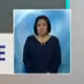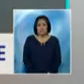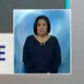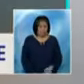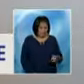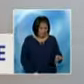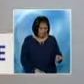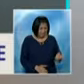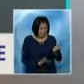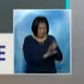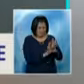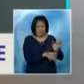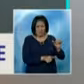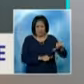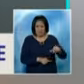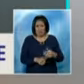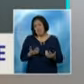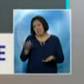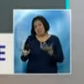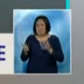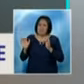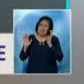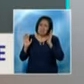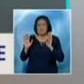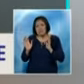¿Estás mal psicológicamente? Realmente, sí, parece que sí.